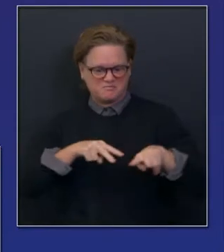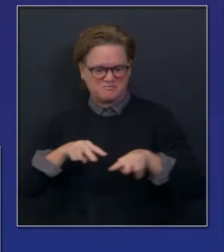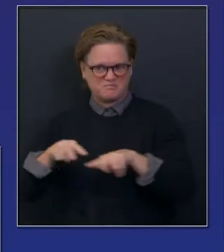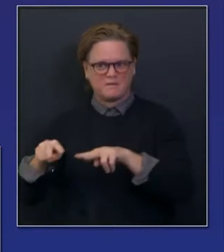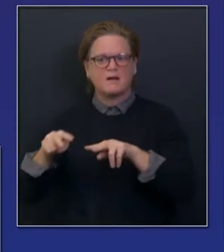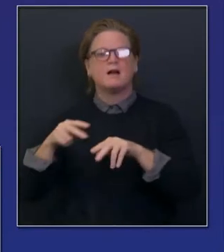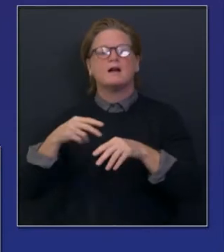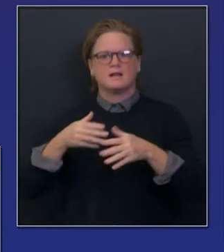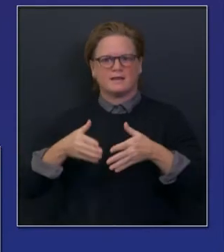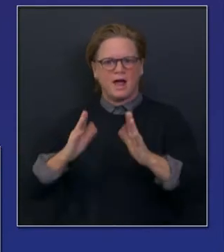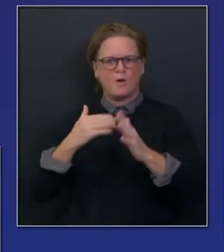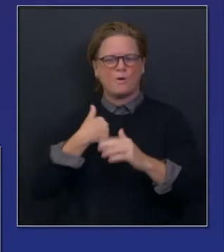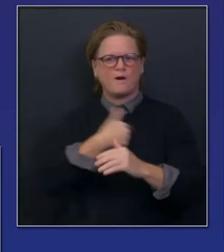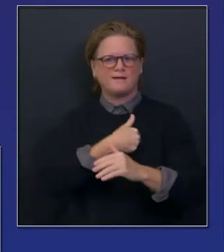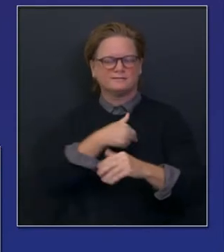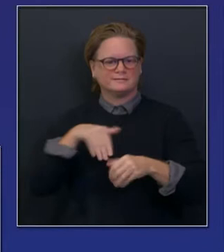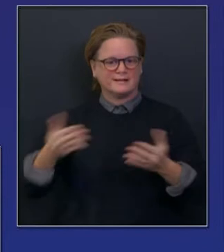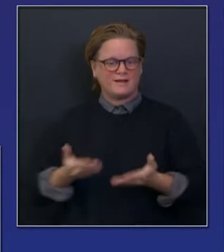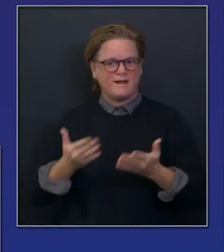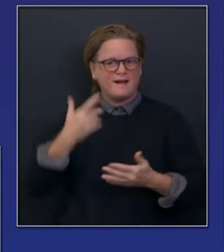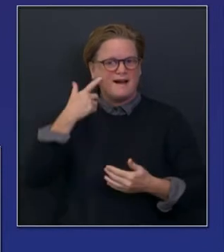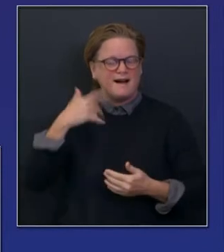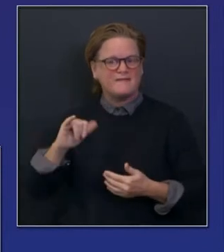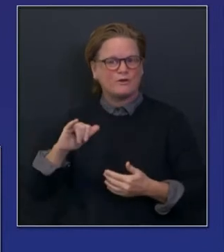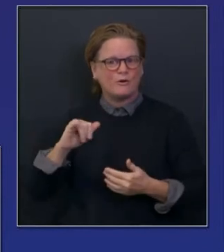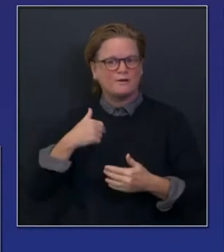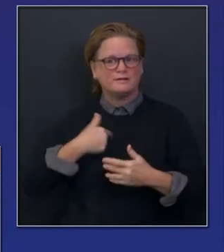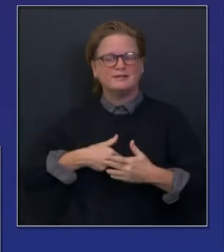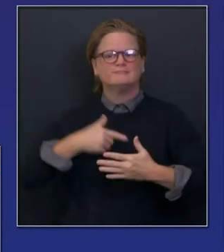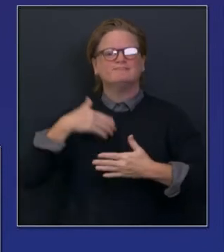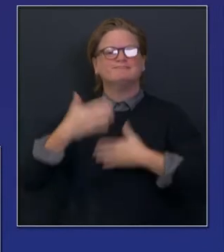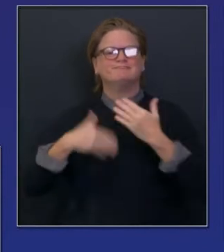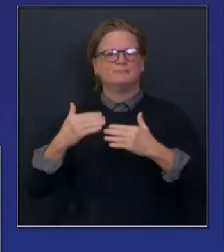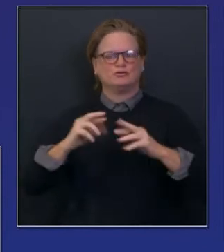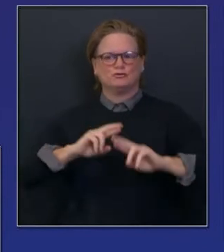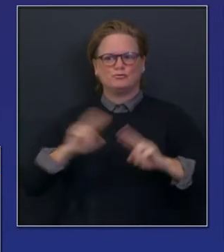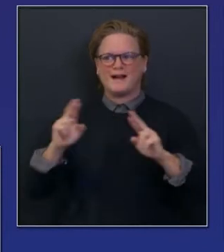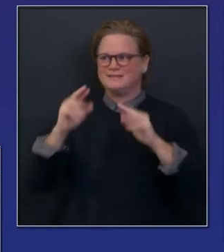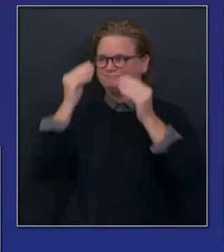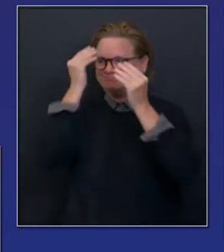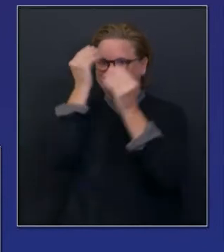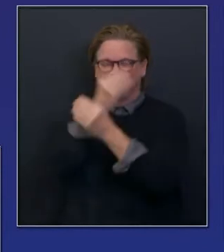que California avance un aviso formal,